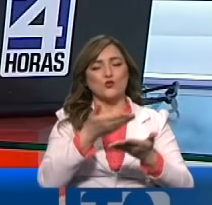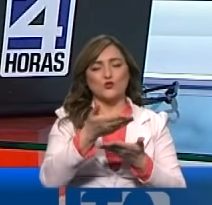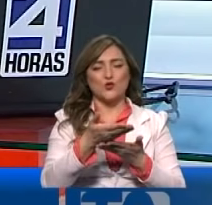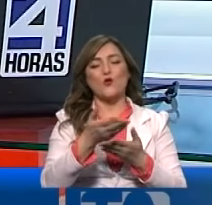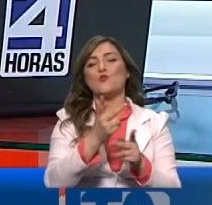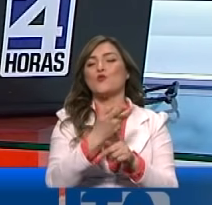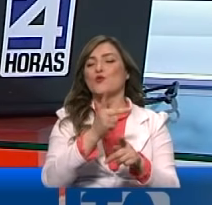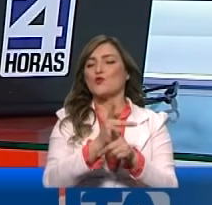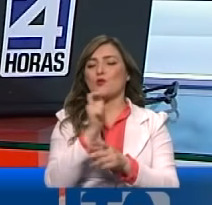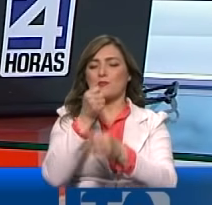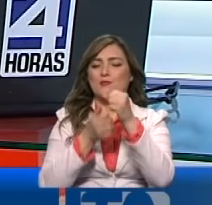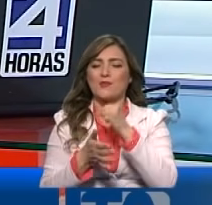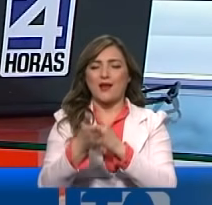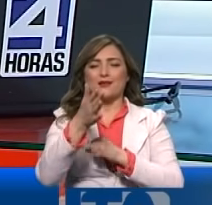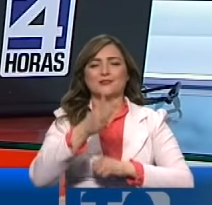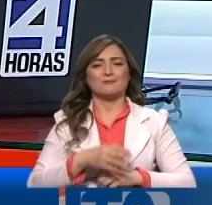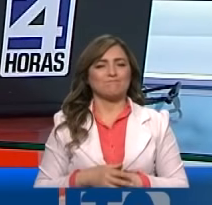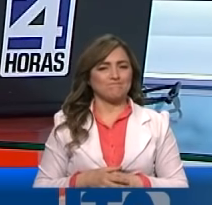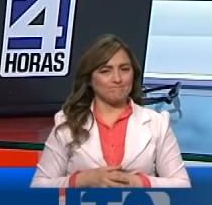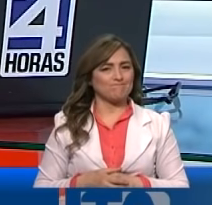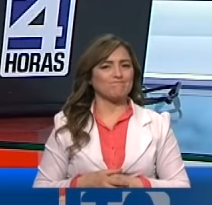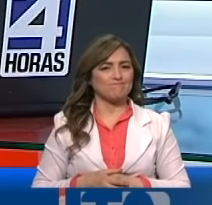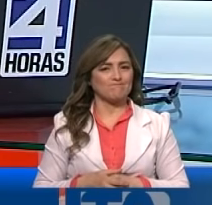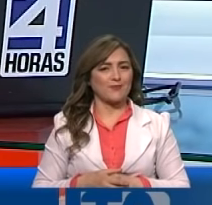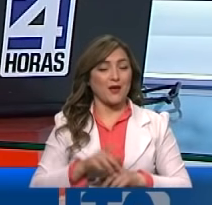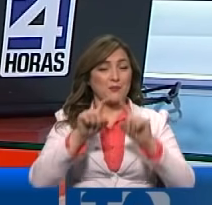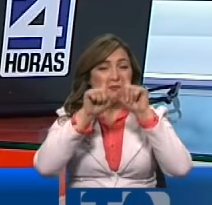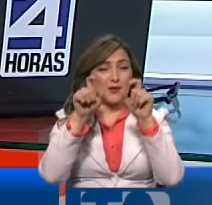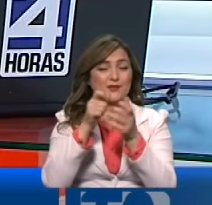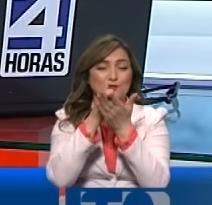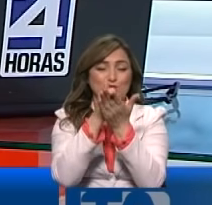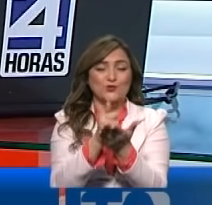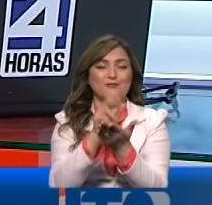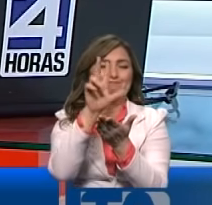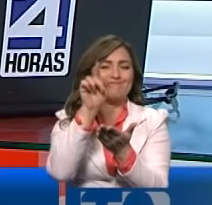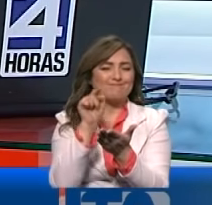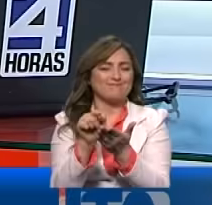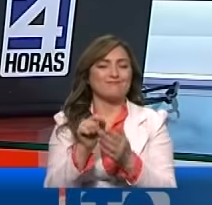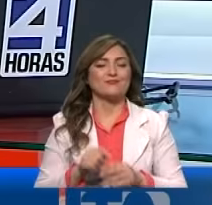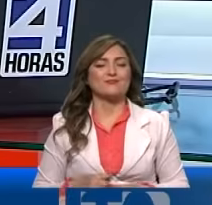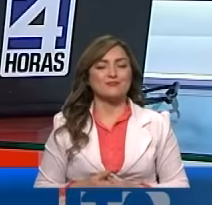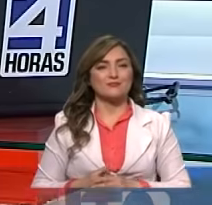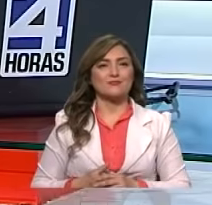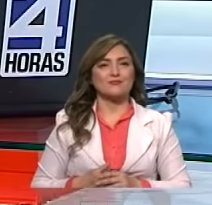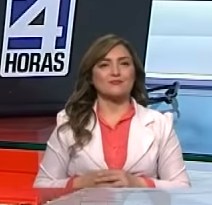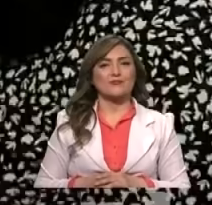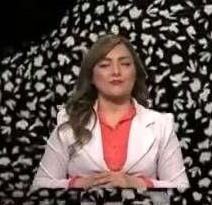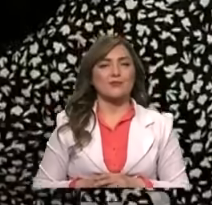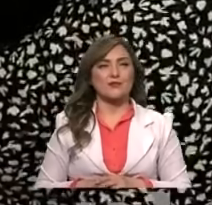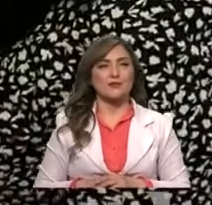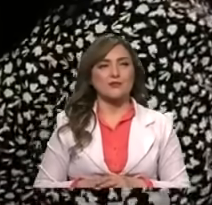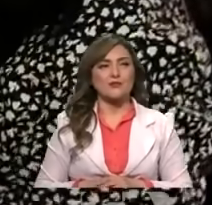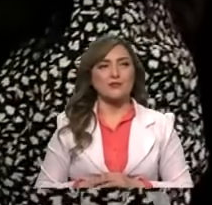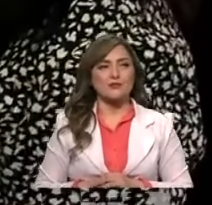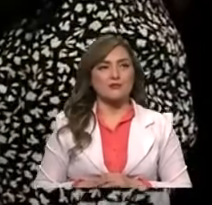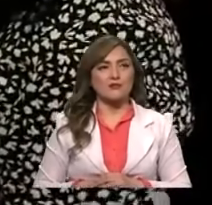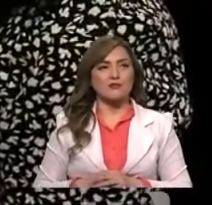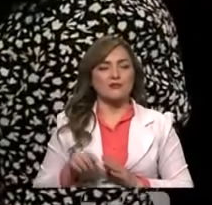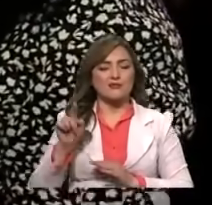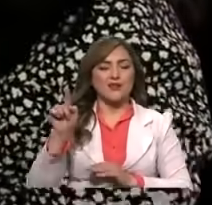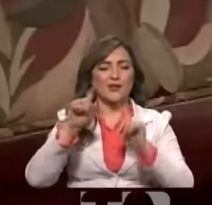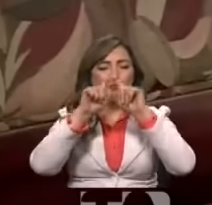trámites. El objetivo es beneficiar a cerca de 3,000 empresas en su gestión de exportación. Sonia tiene